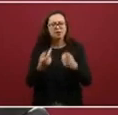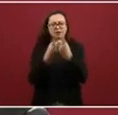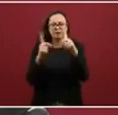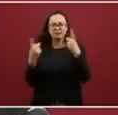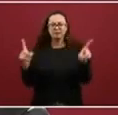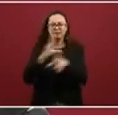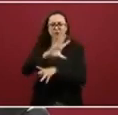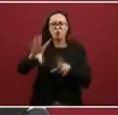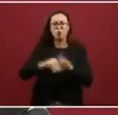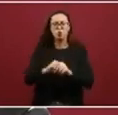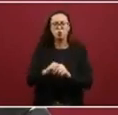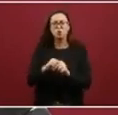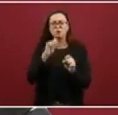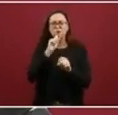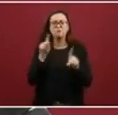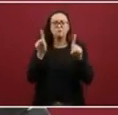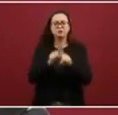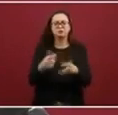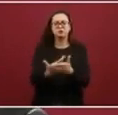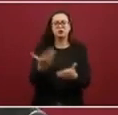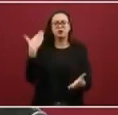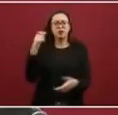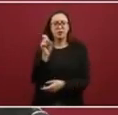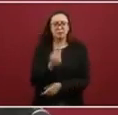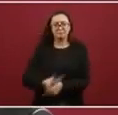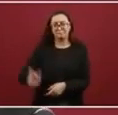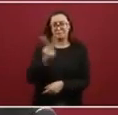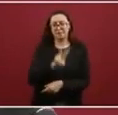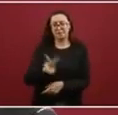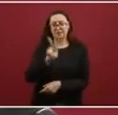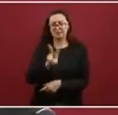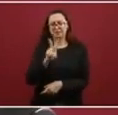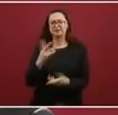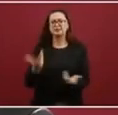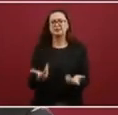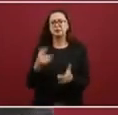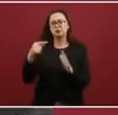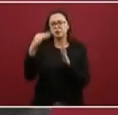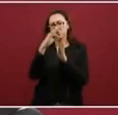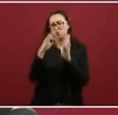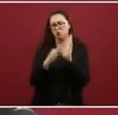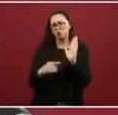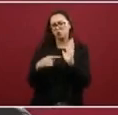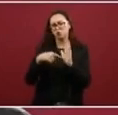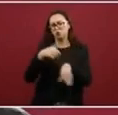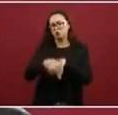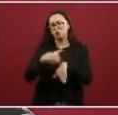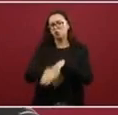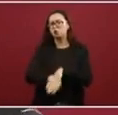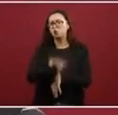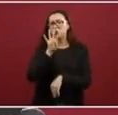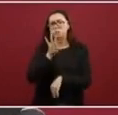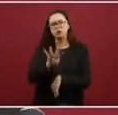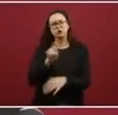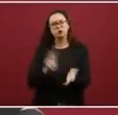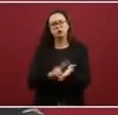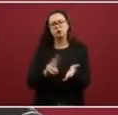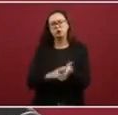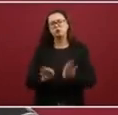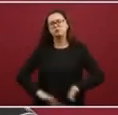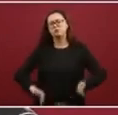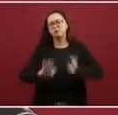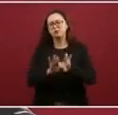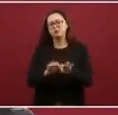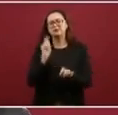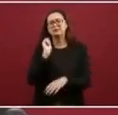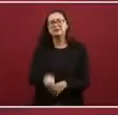en el comunicado conjunto que dimos a conocer el día viernes, es el punto número 4, para nosotros muy valioso, que en pocas